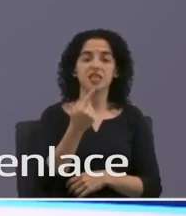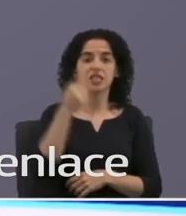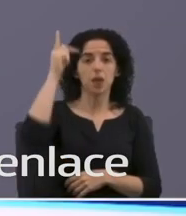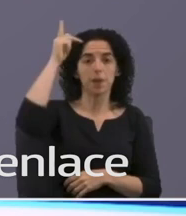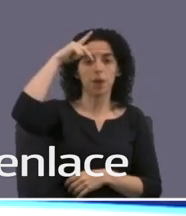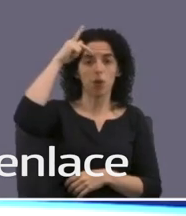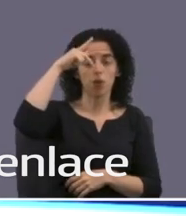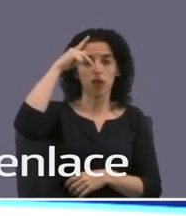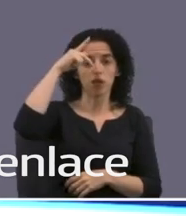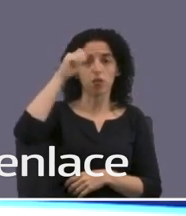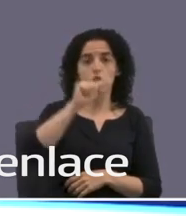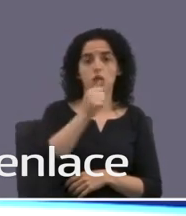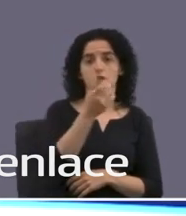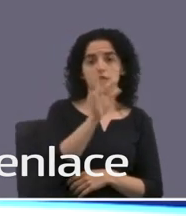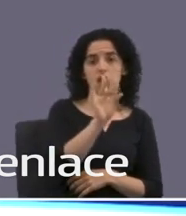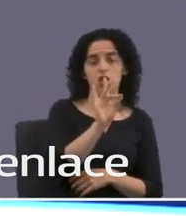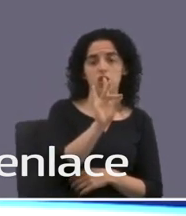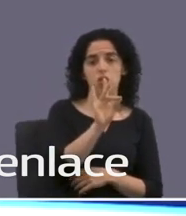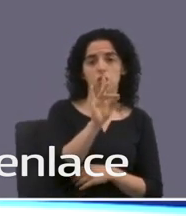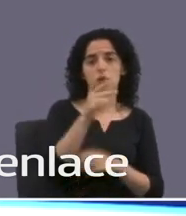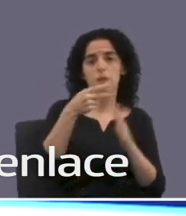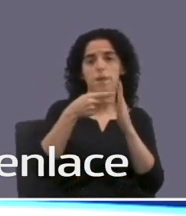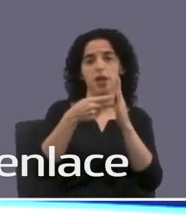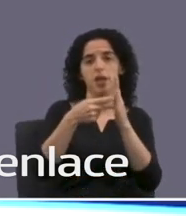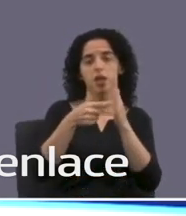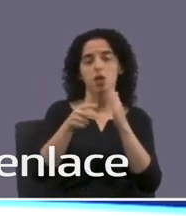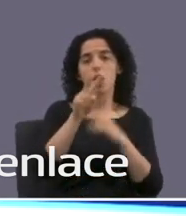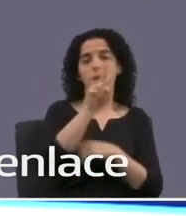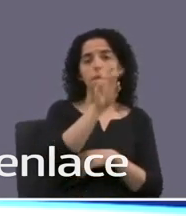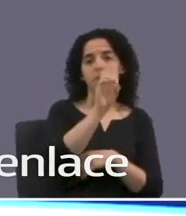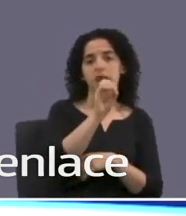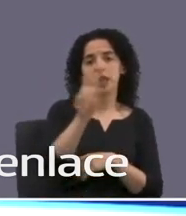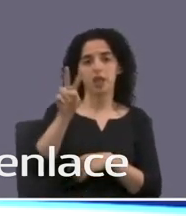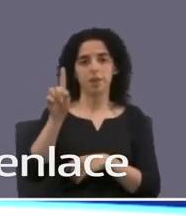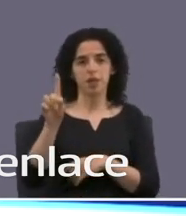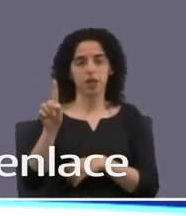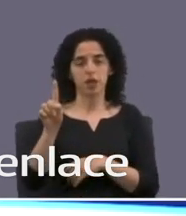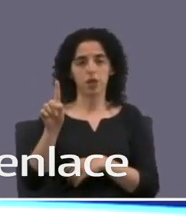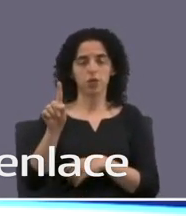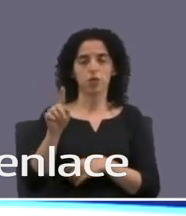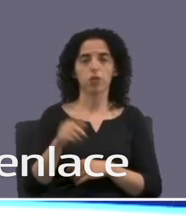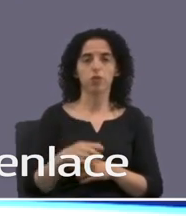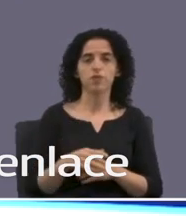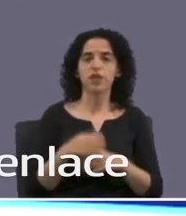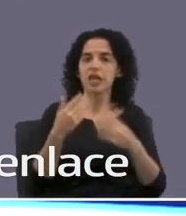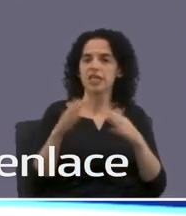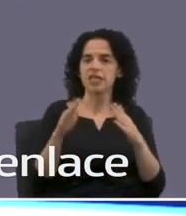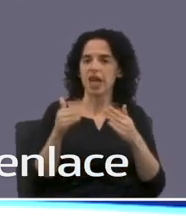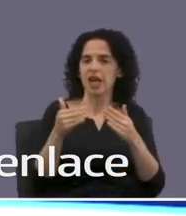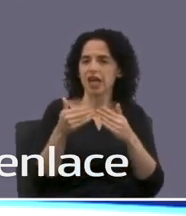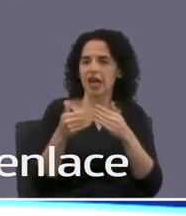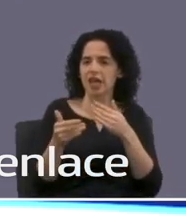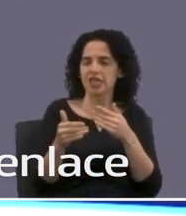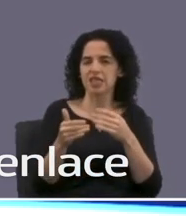Vea lo que dice Proverbios 18, 20 y 21. Y